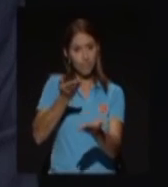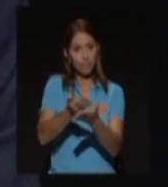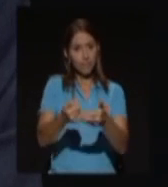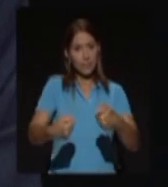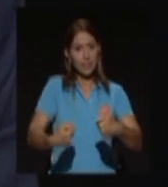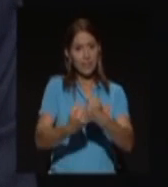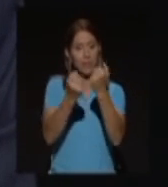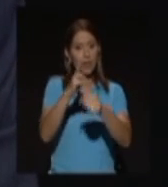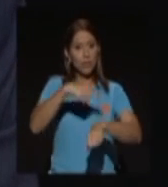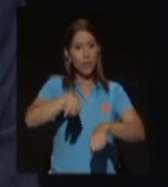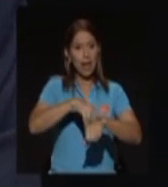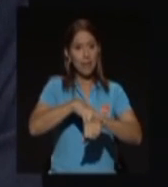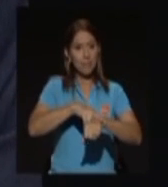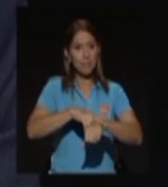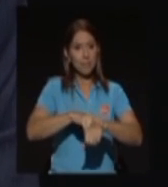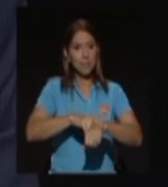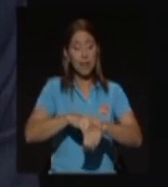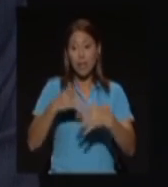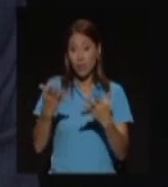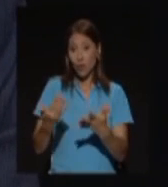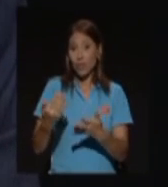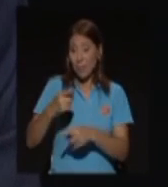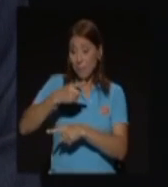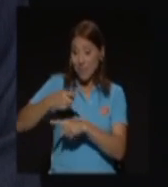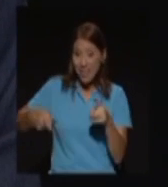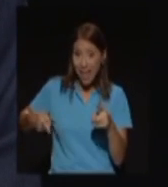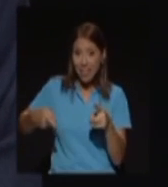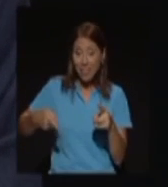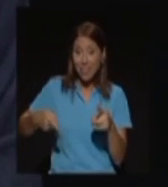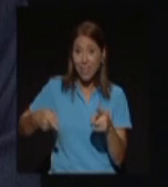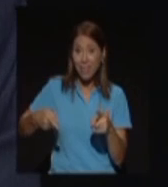tenemos la mitad de los muchachos que no logran terminar secundaria.